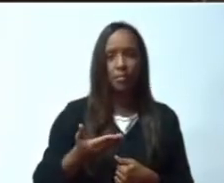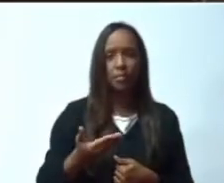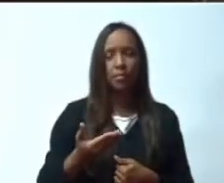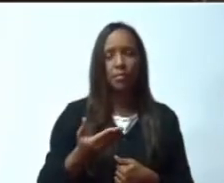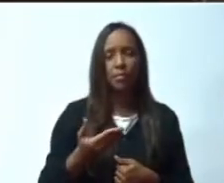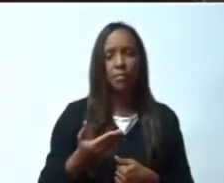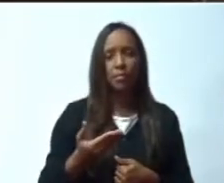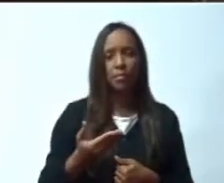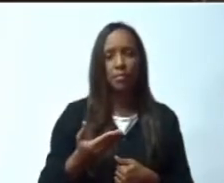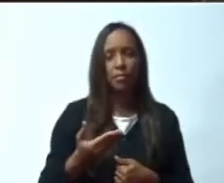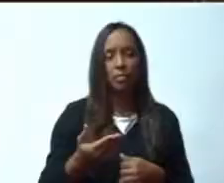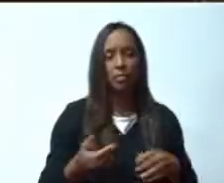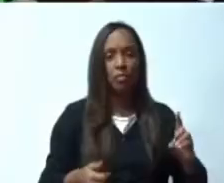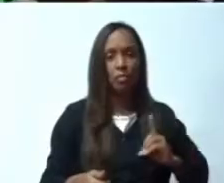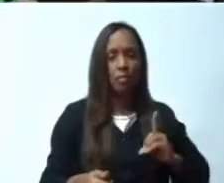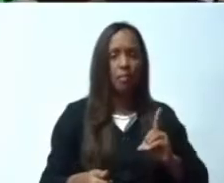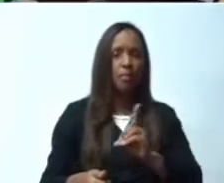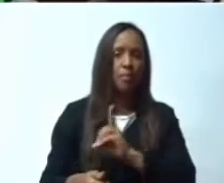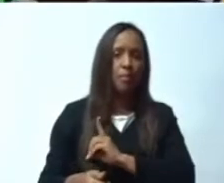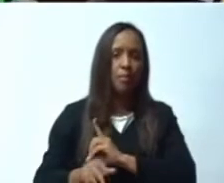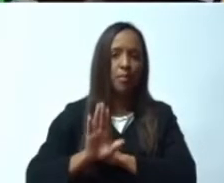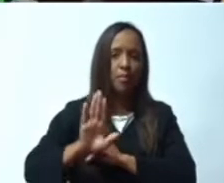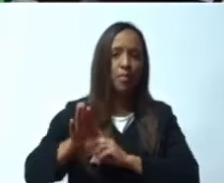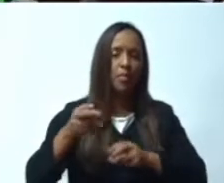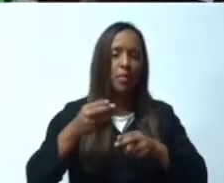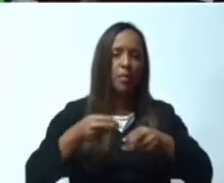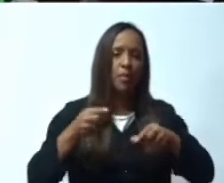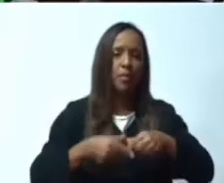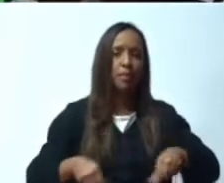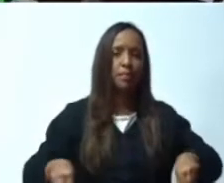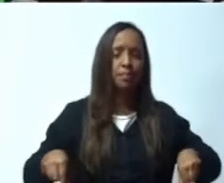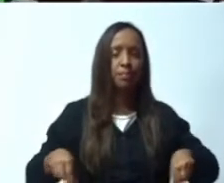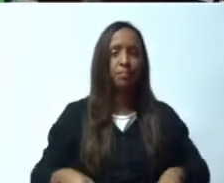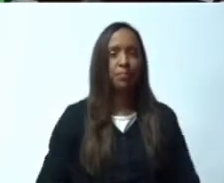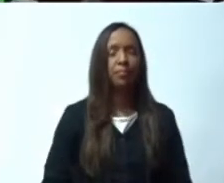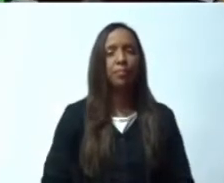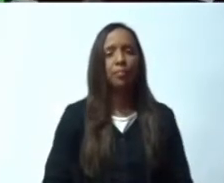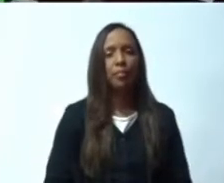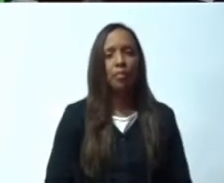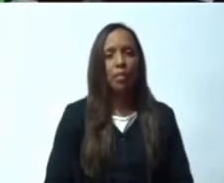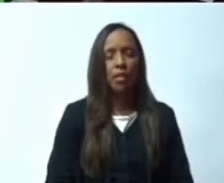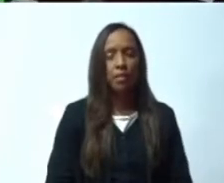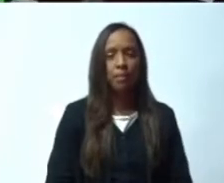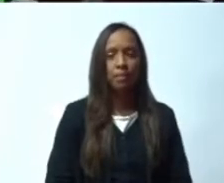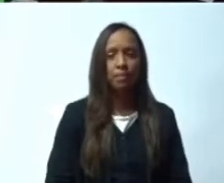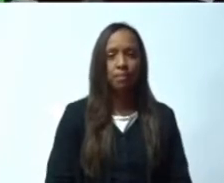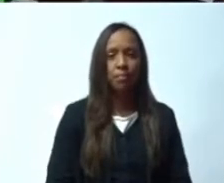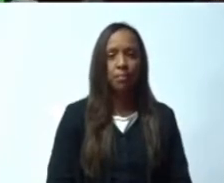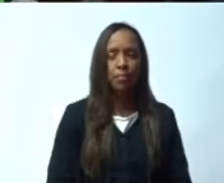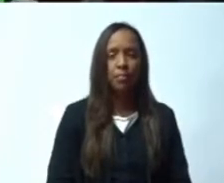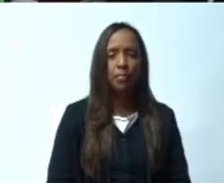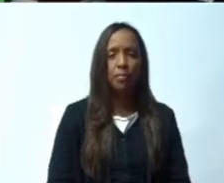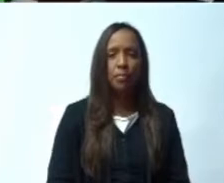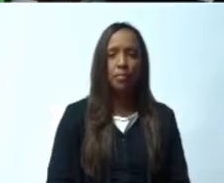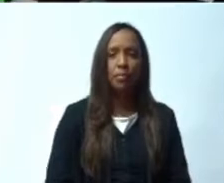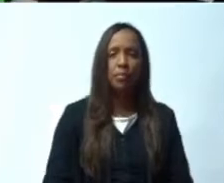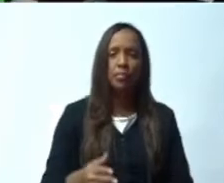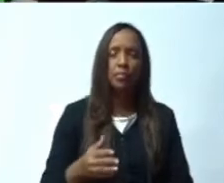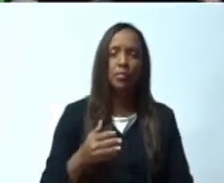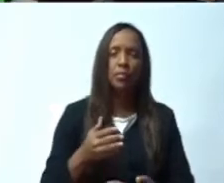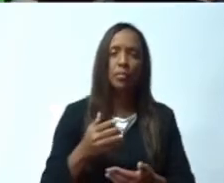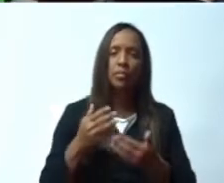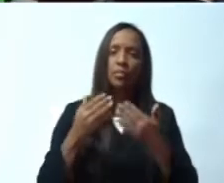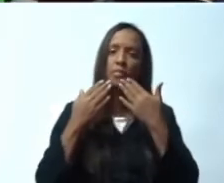Muchas gracias, honorable presidente de esta Cámara, Alfredo Pacheco Soria. Saludos al bufete directivo. Saludos,